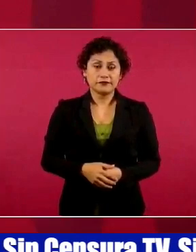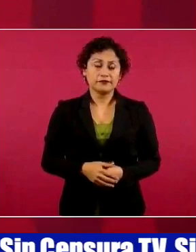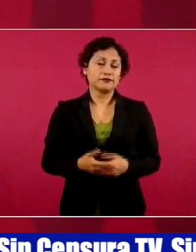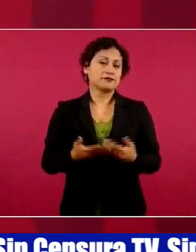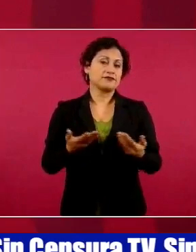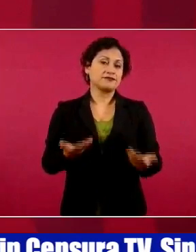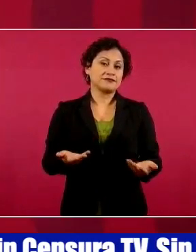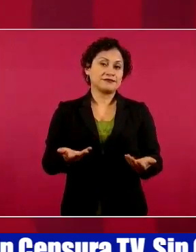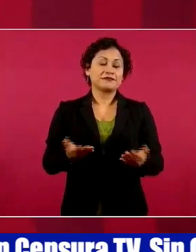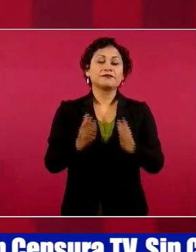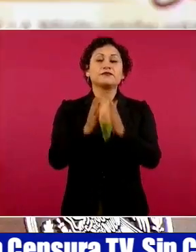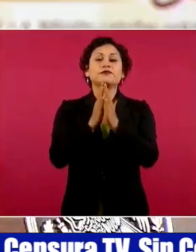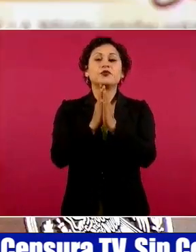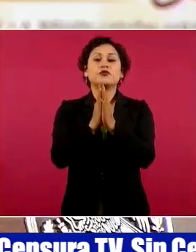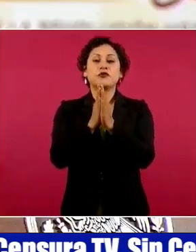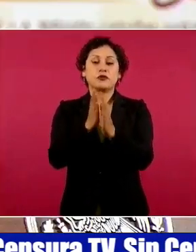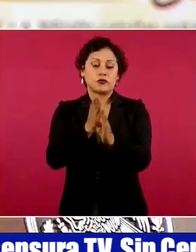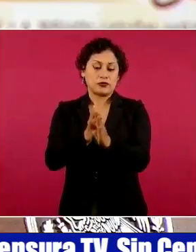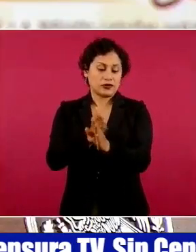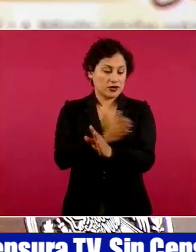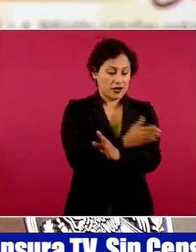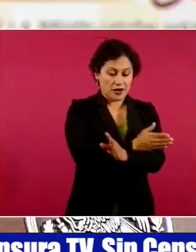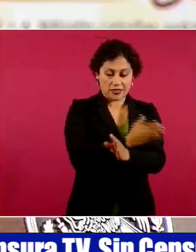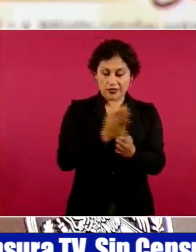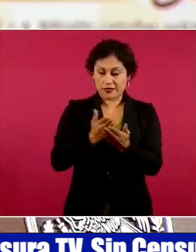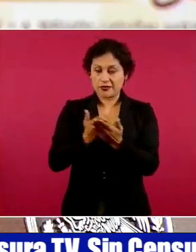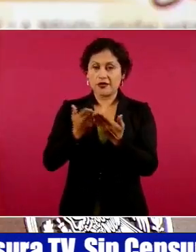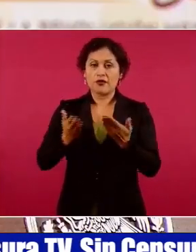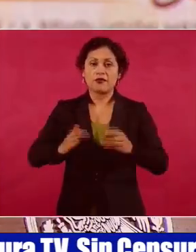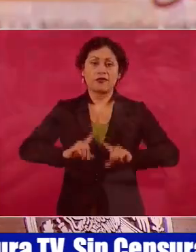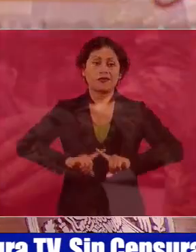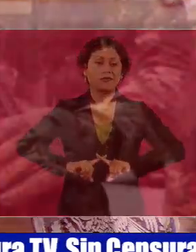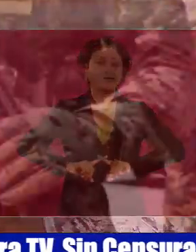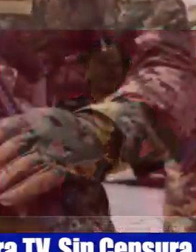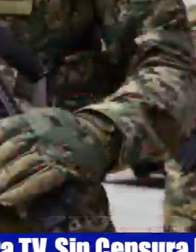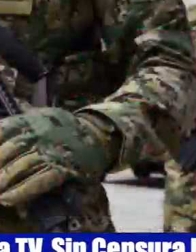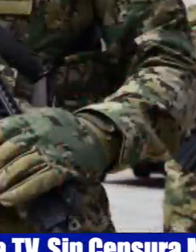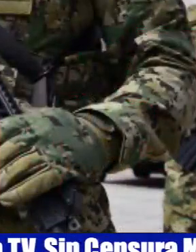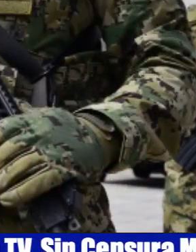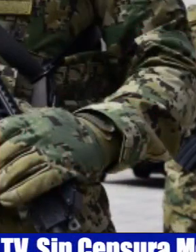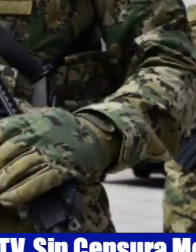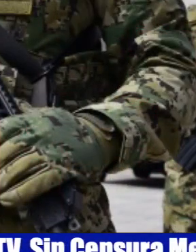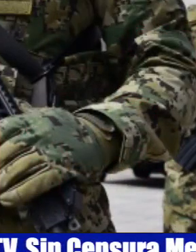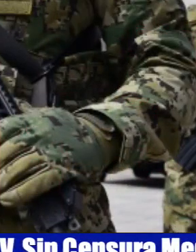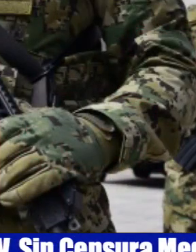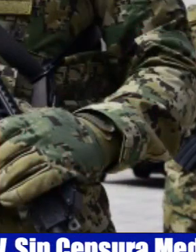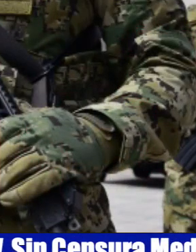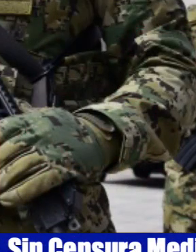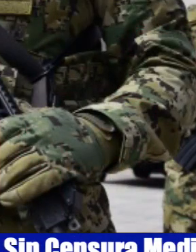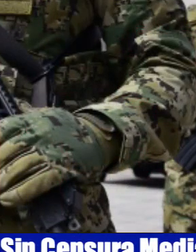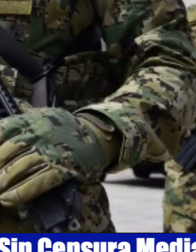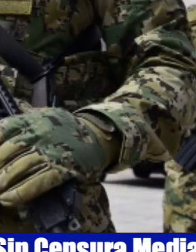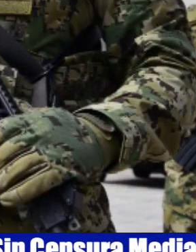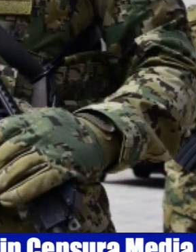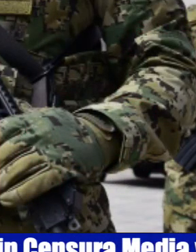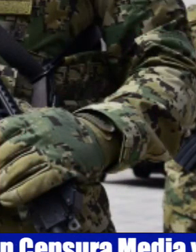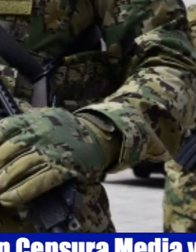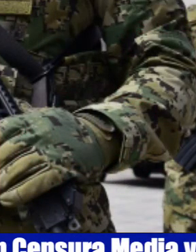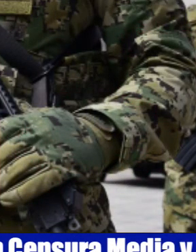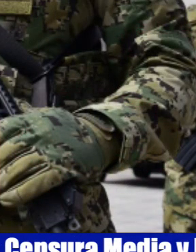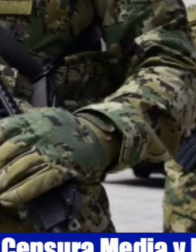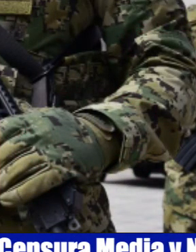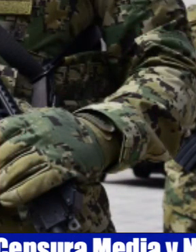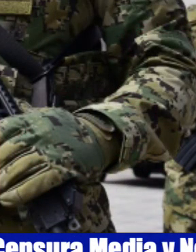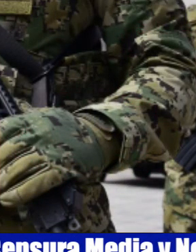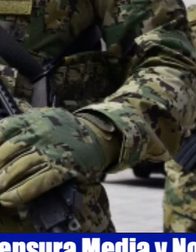¿no? ¿Qué ejército del mundo no utiliza armas, ¿no? Digo que lo único es que no haya violencia física, que pueden insultar